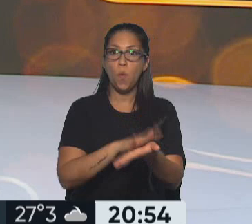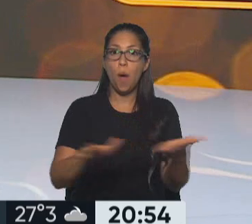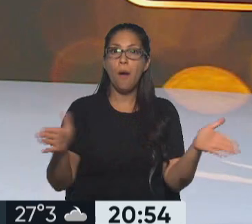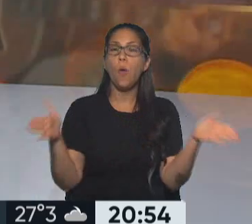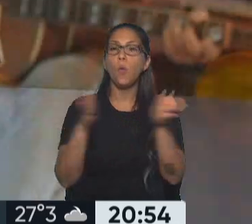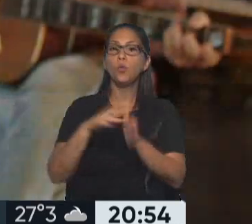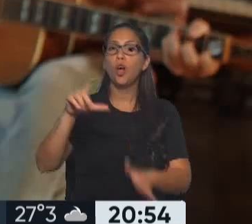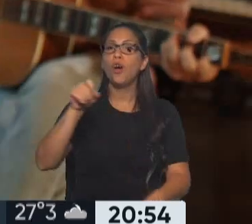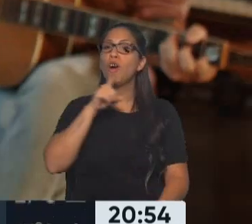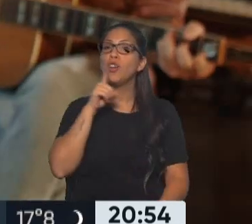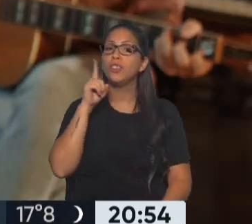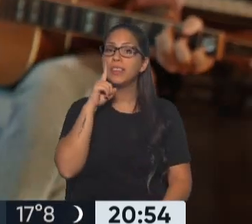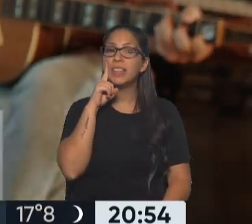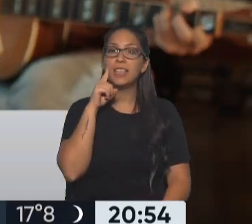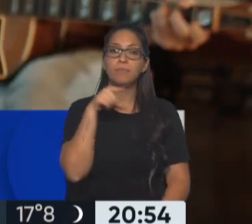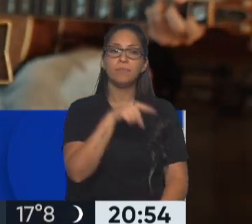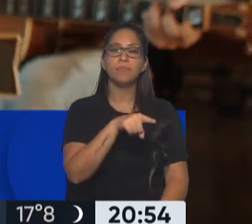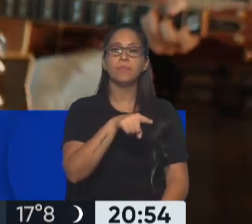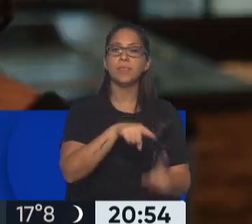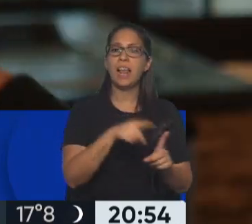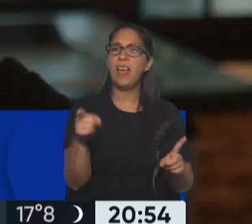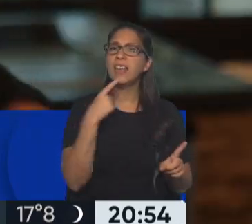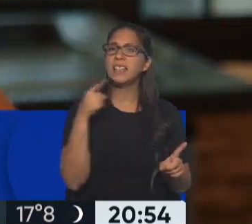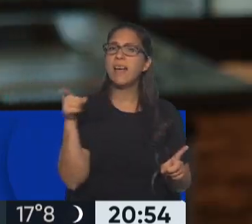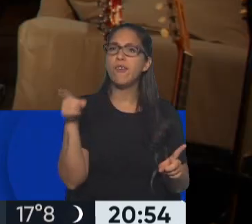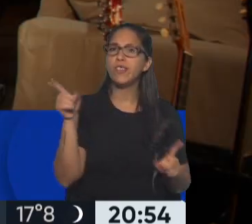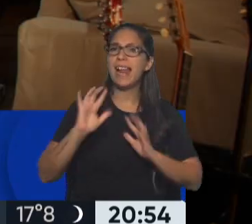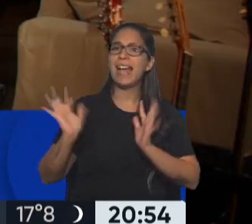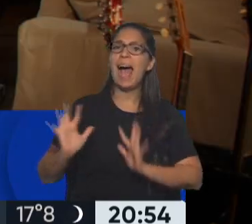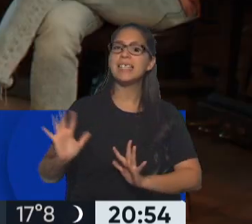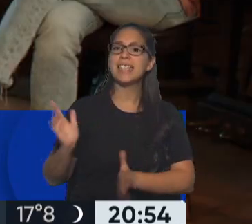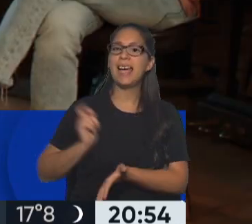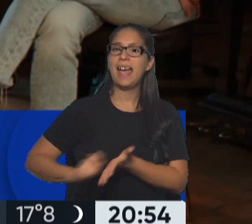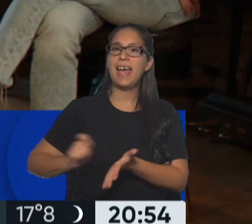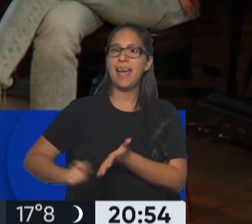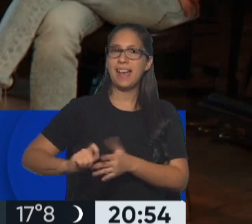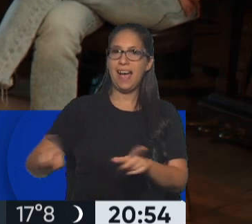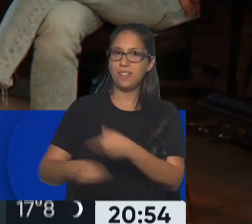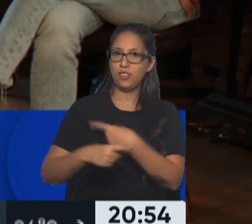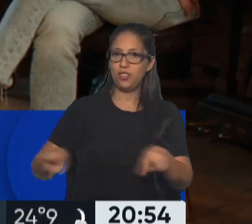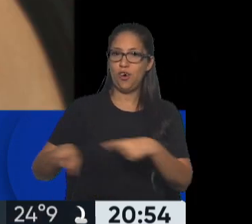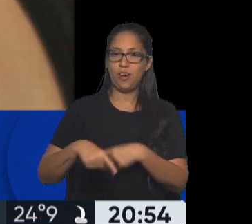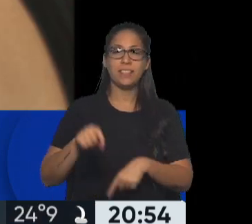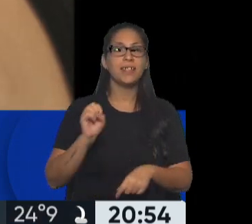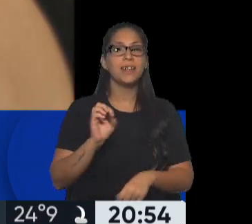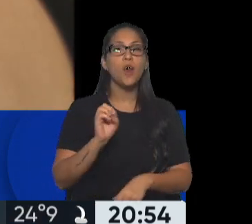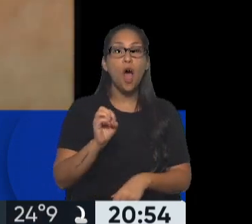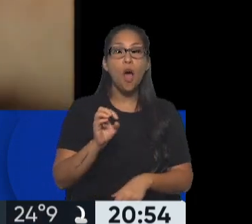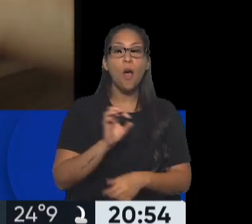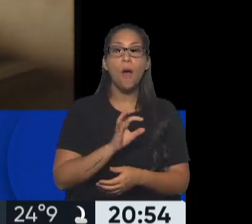lo llama el Purre? El Purre le dice a Coti el hacedor de canciones. Ahora están presentando Cuando Vos No